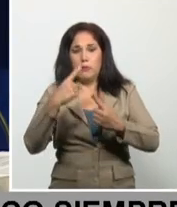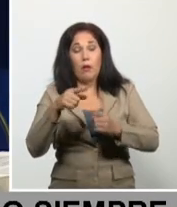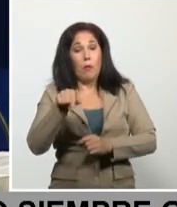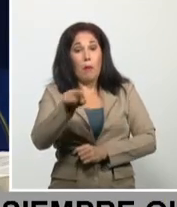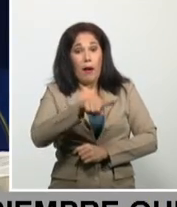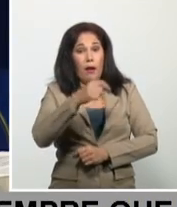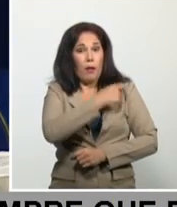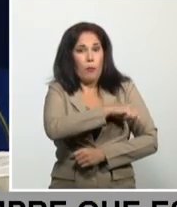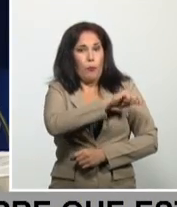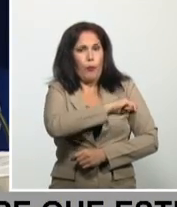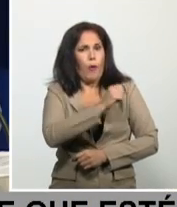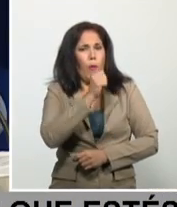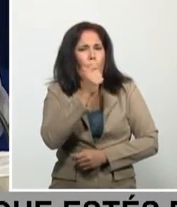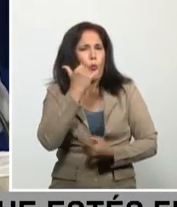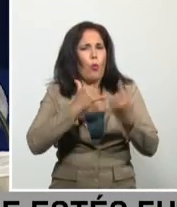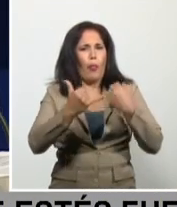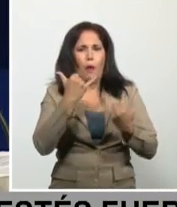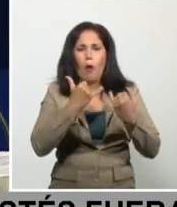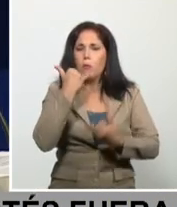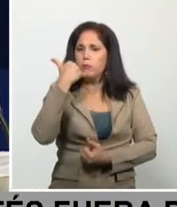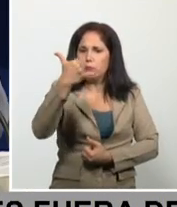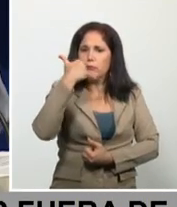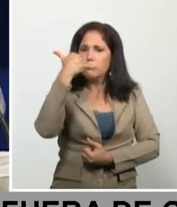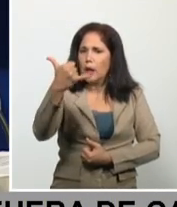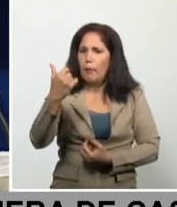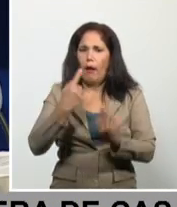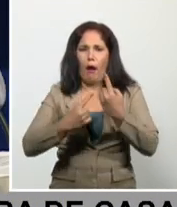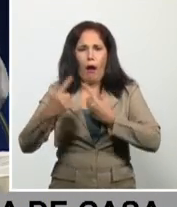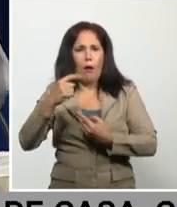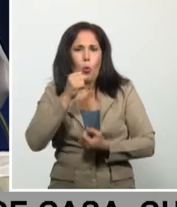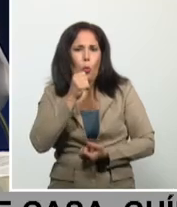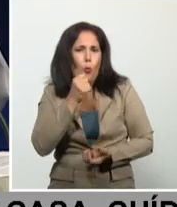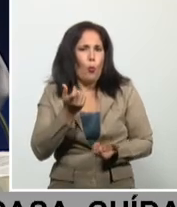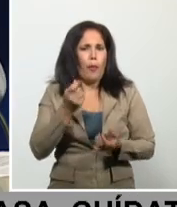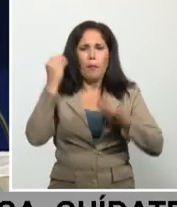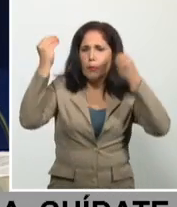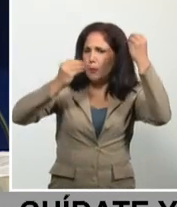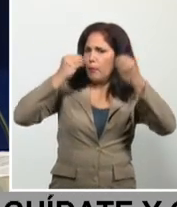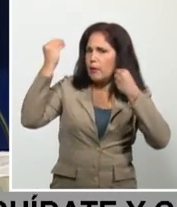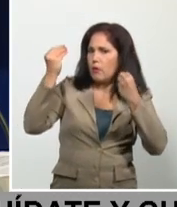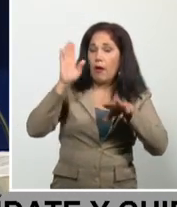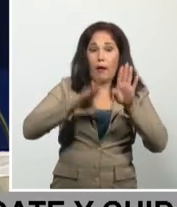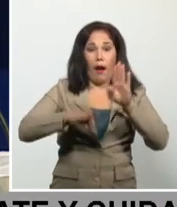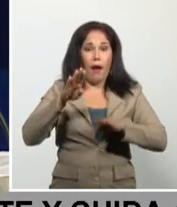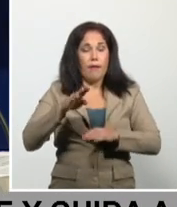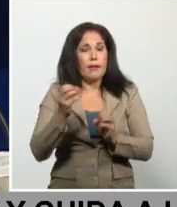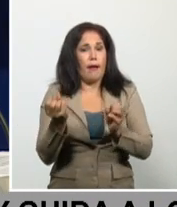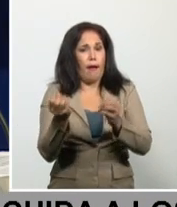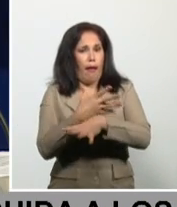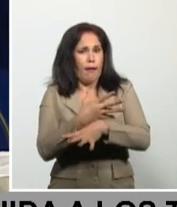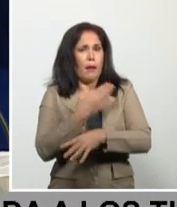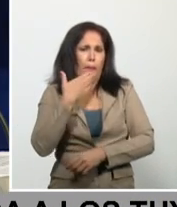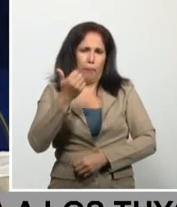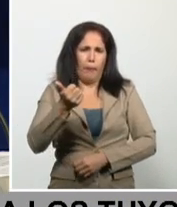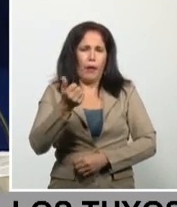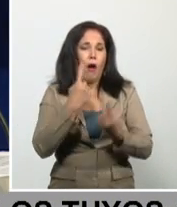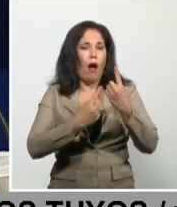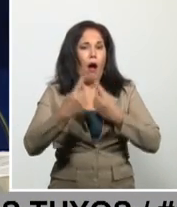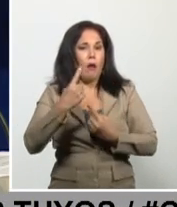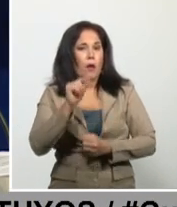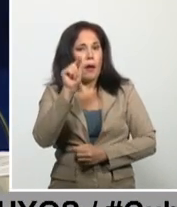que la población pueda evacuar sus dudas. En muchos casos se les esclarece, en algunos